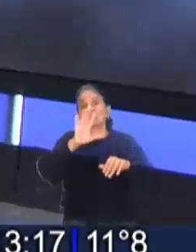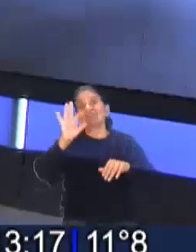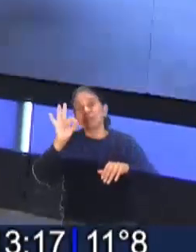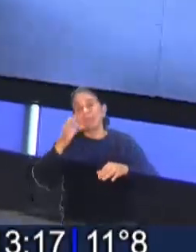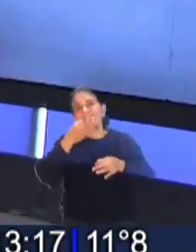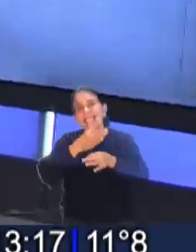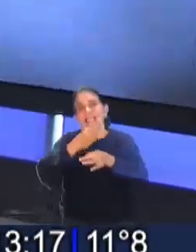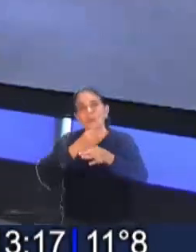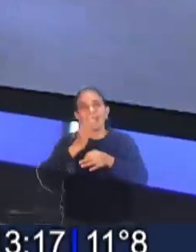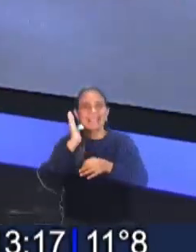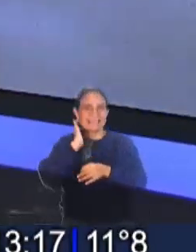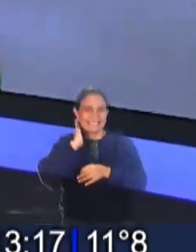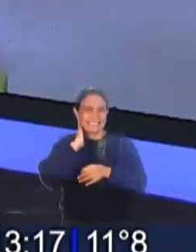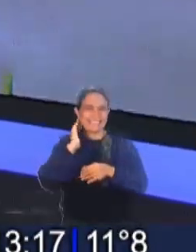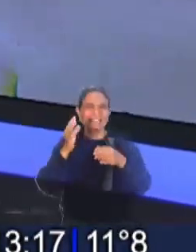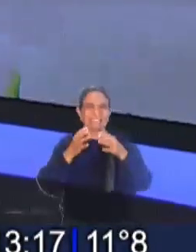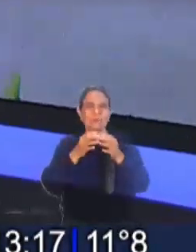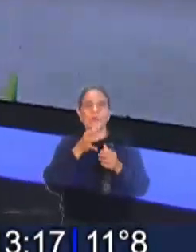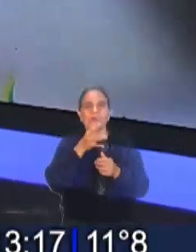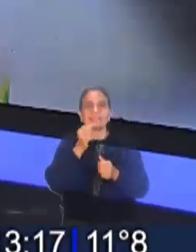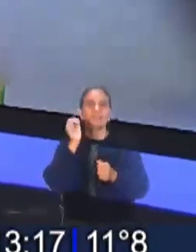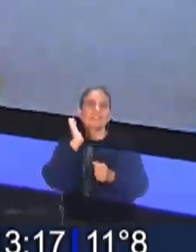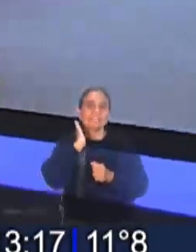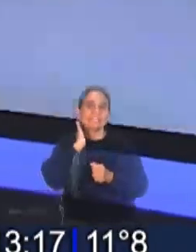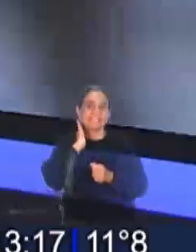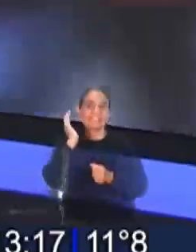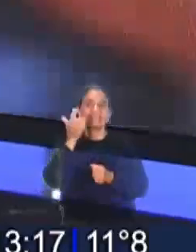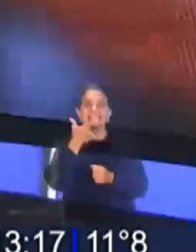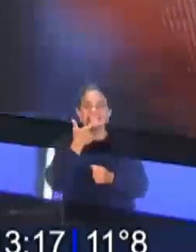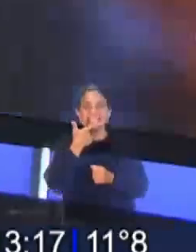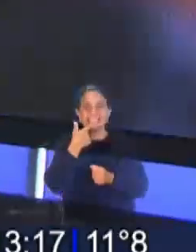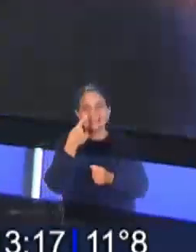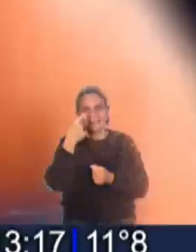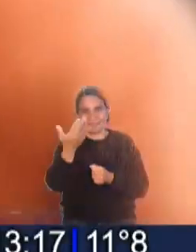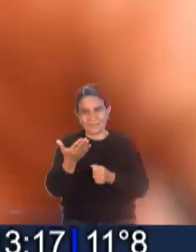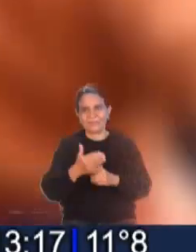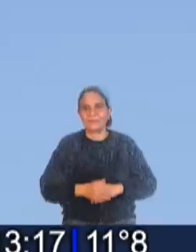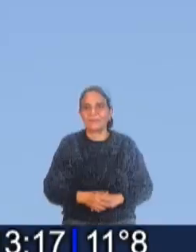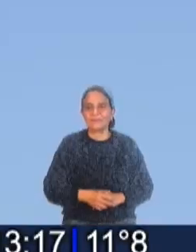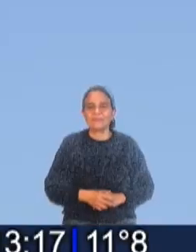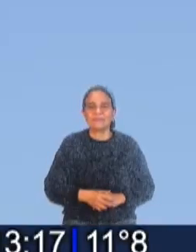escuelas en la categoría sub-14, sub-16 y sub-17, y te lo cuentan de esta manera.